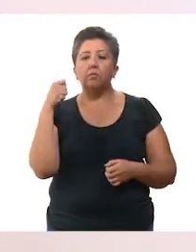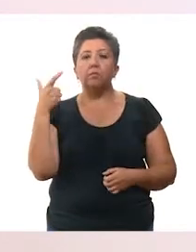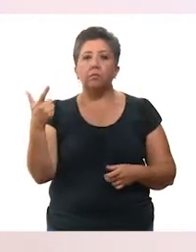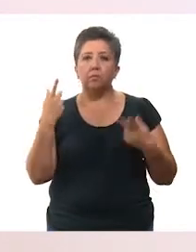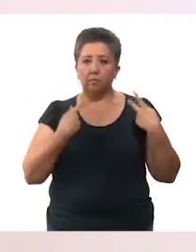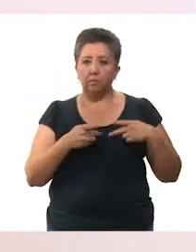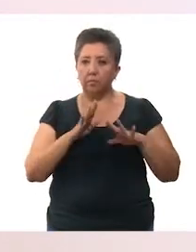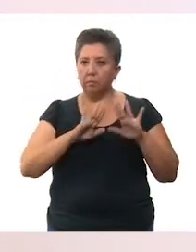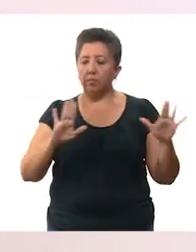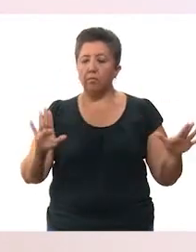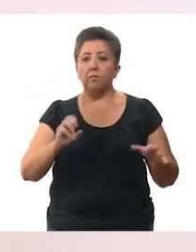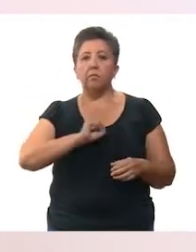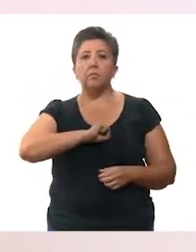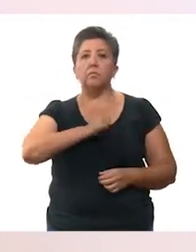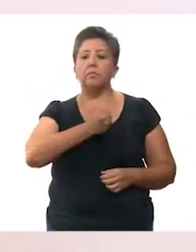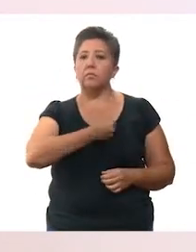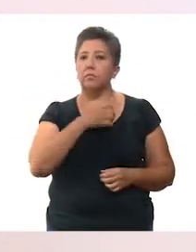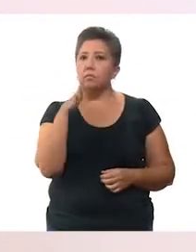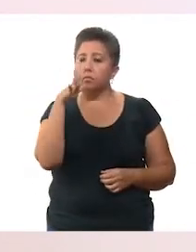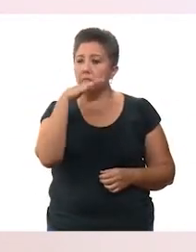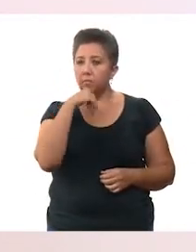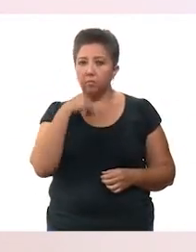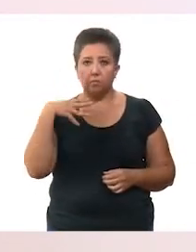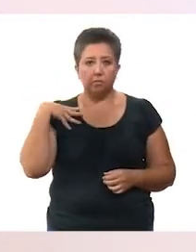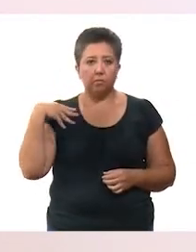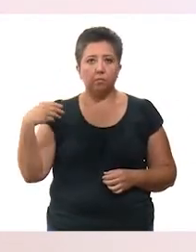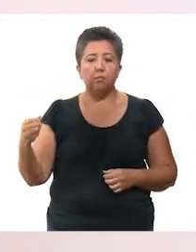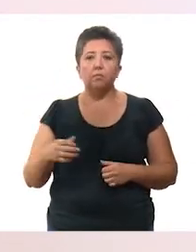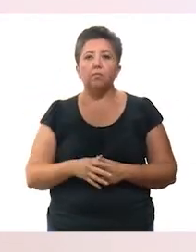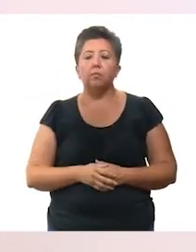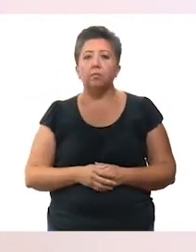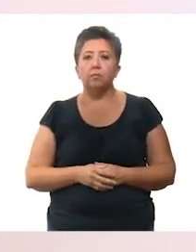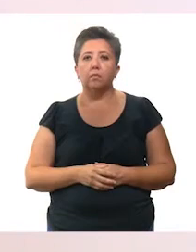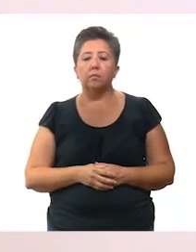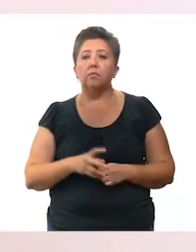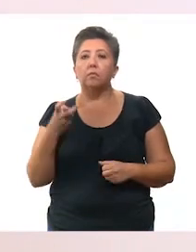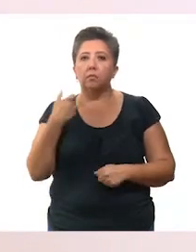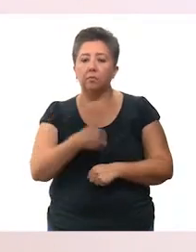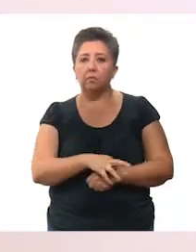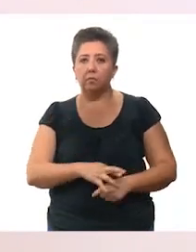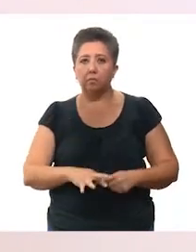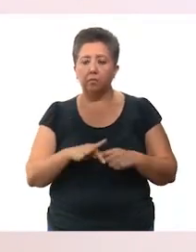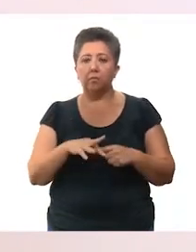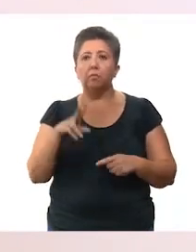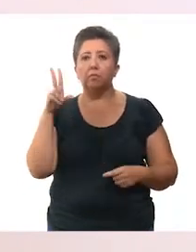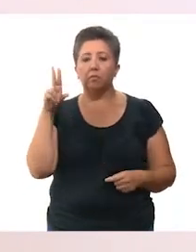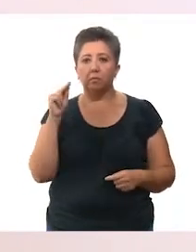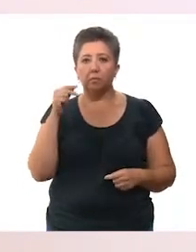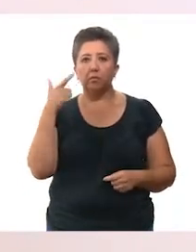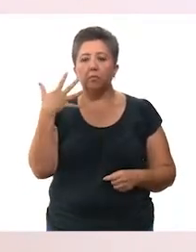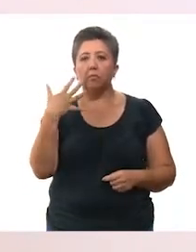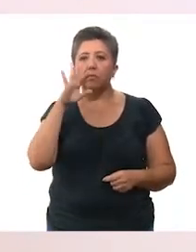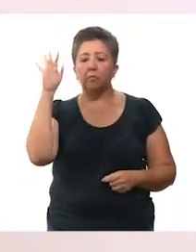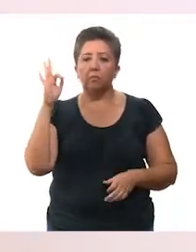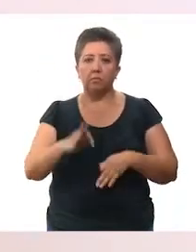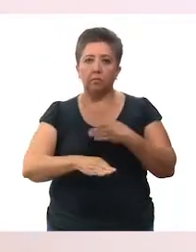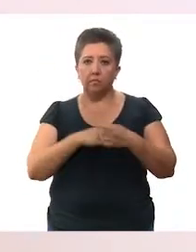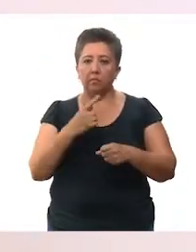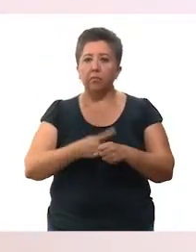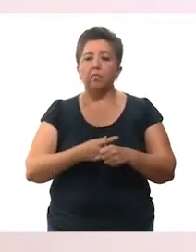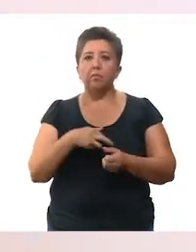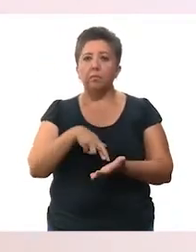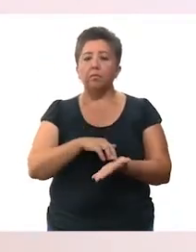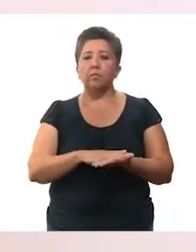43.867 pacientes ya se recuperaron, no presentan síntomas ni pueden contagiar. Esta cifra representa el 85% del total